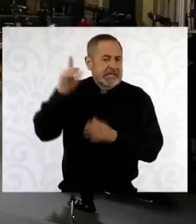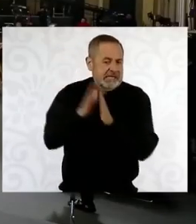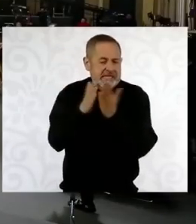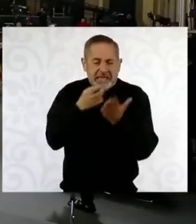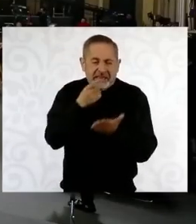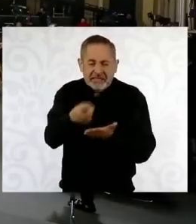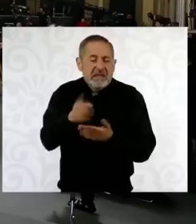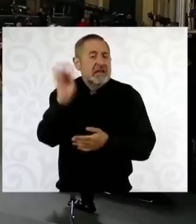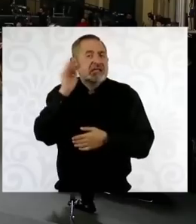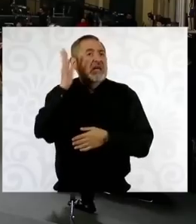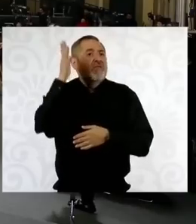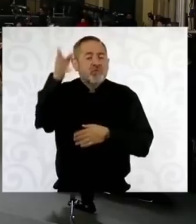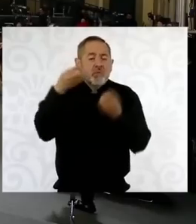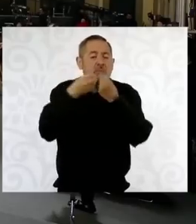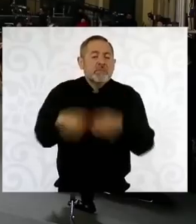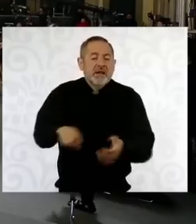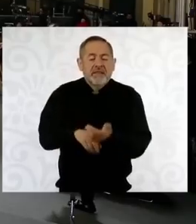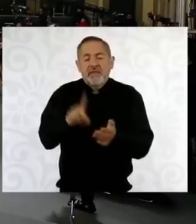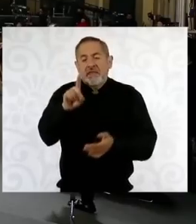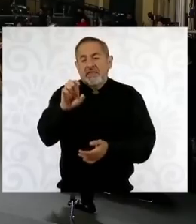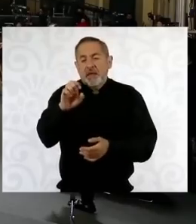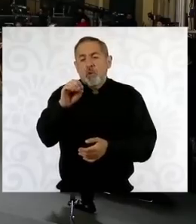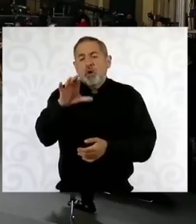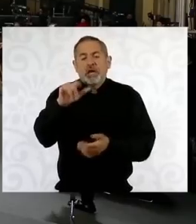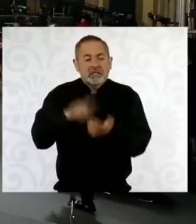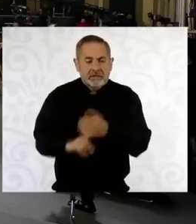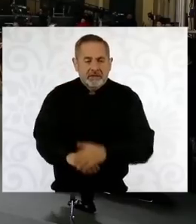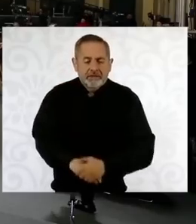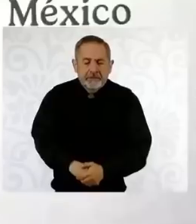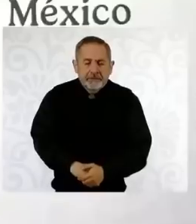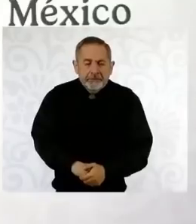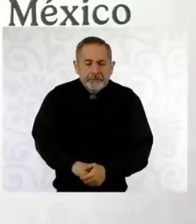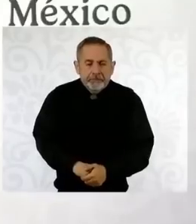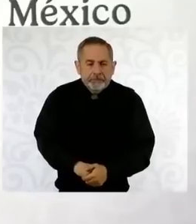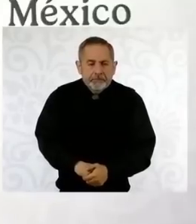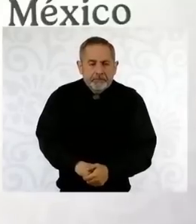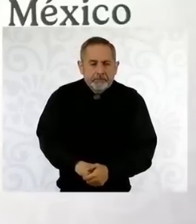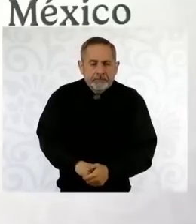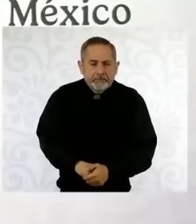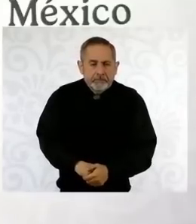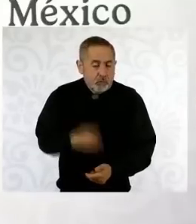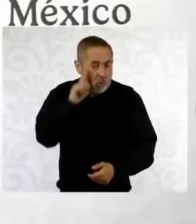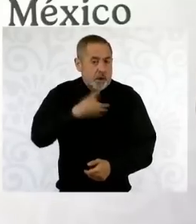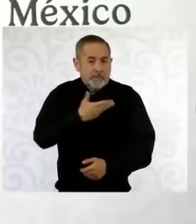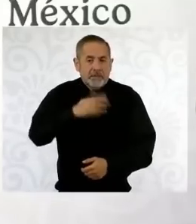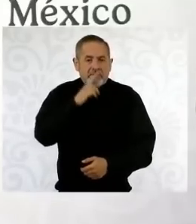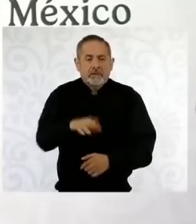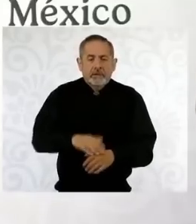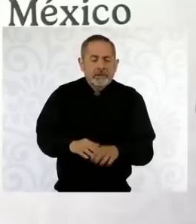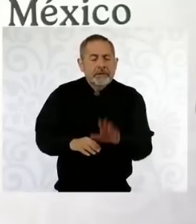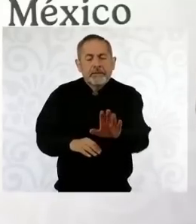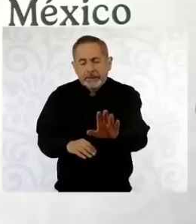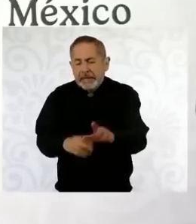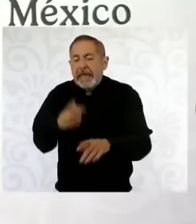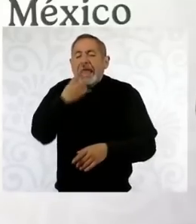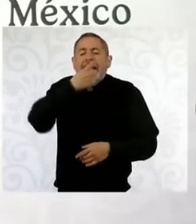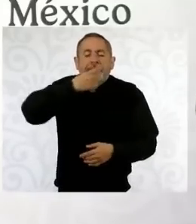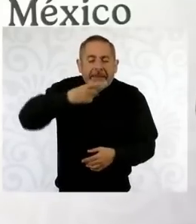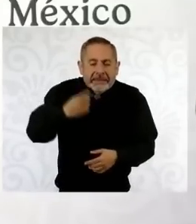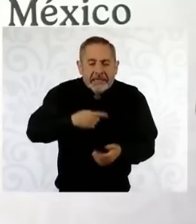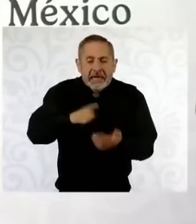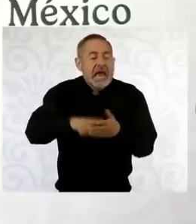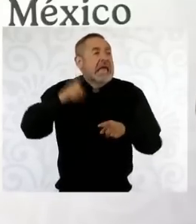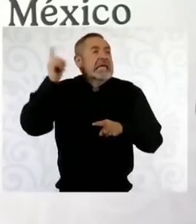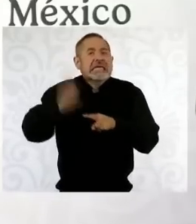socavar la democracia. Que me digan qué país en Europa no busca que… Ellos tienen